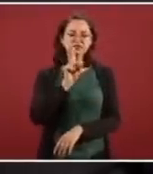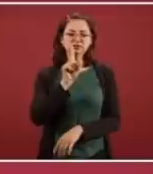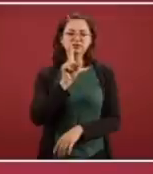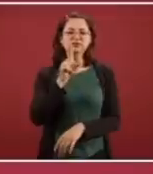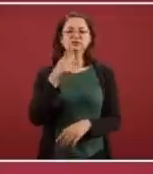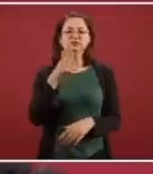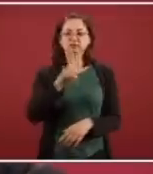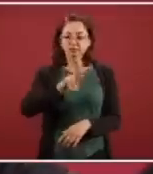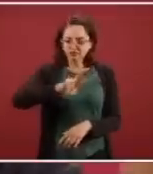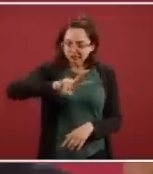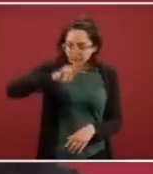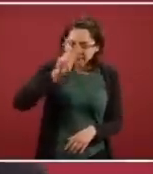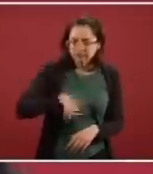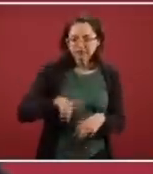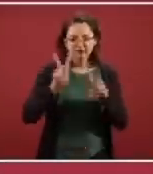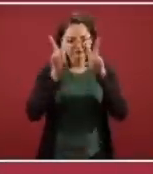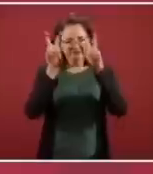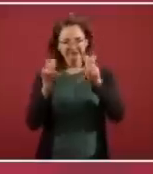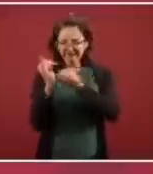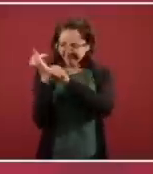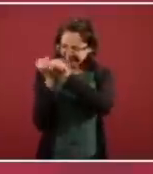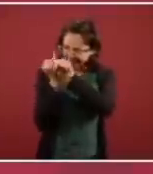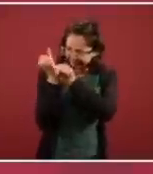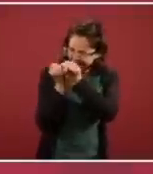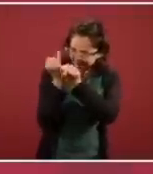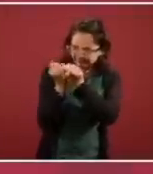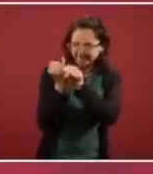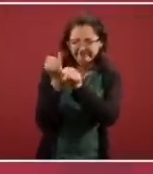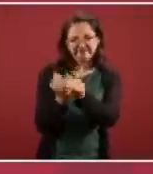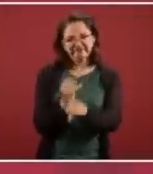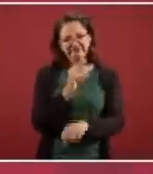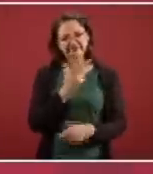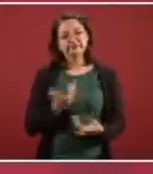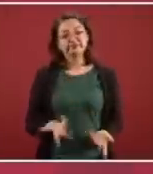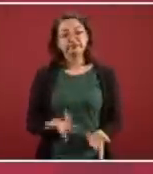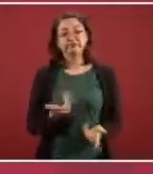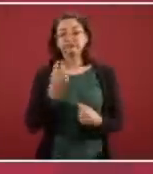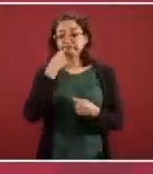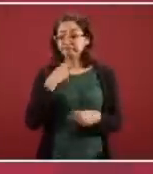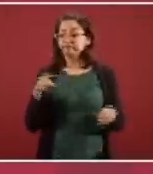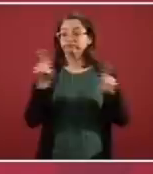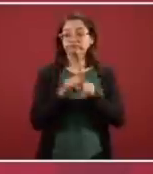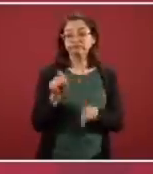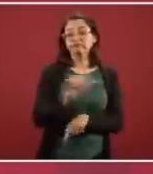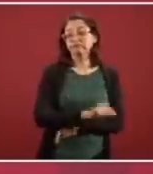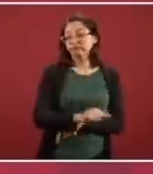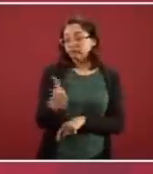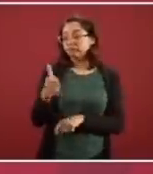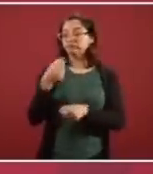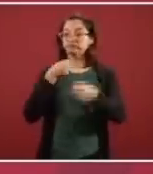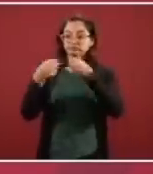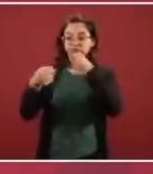ha estado tratando el tema, y así otras periodistas, fíjense que